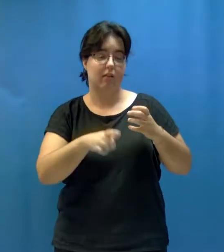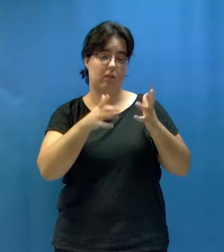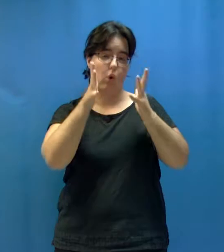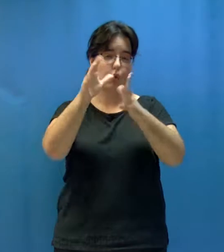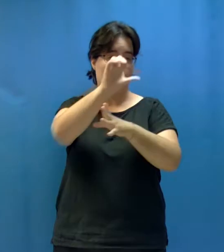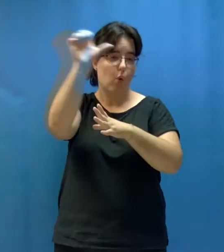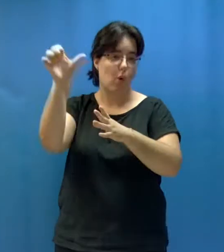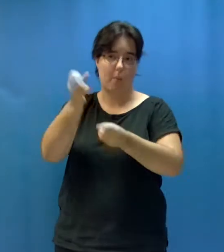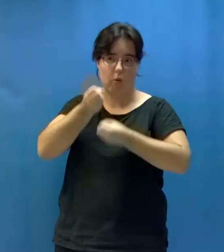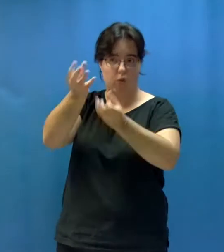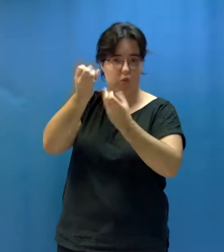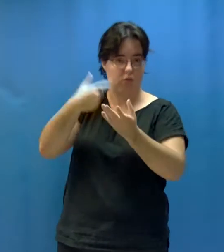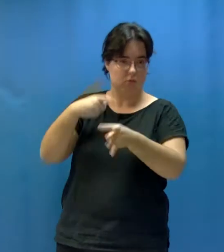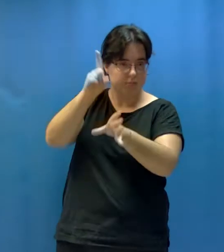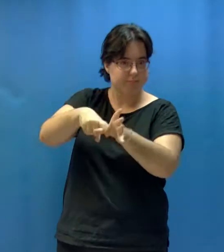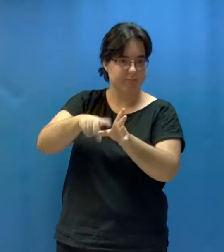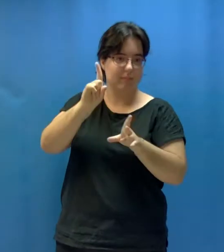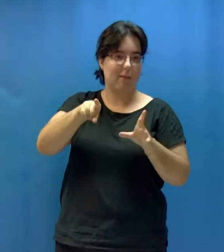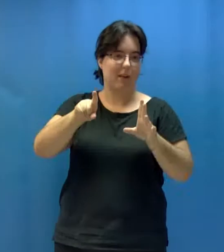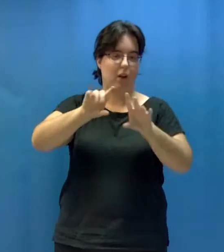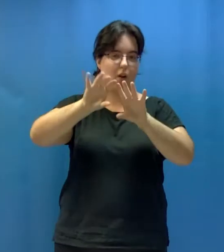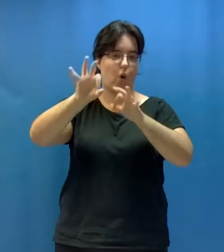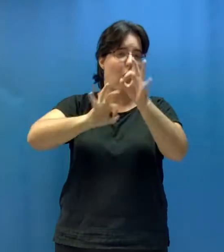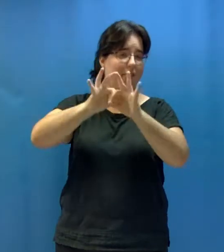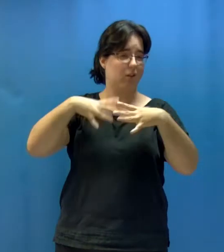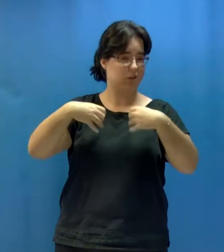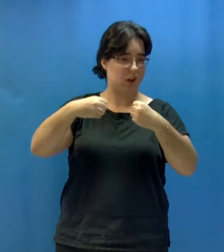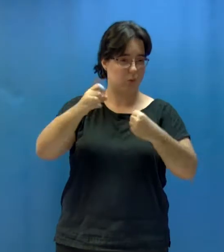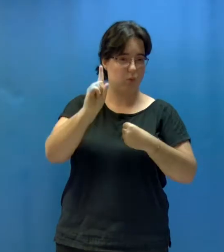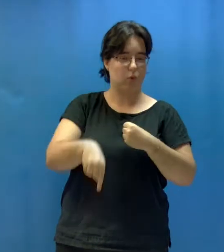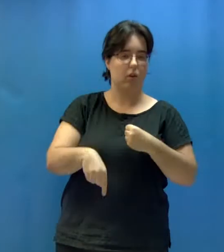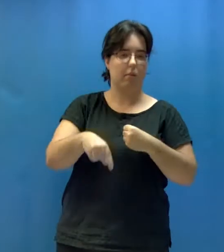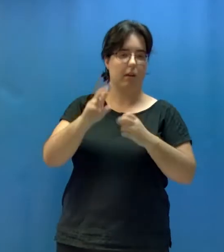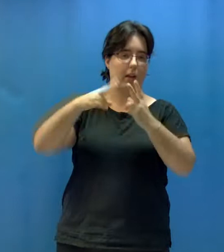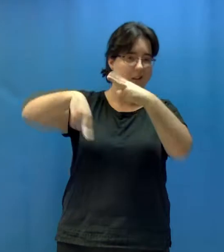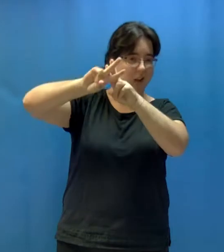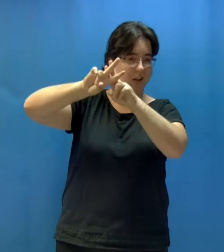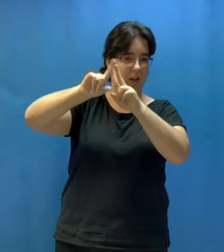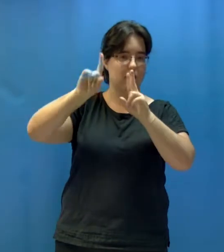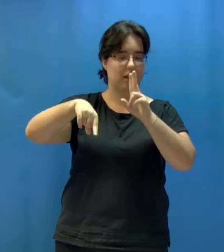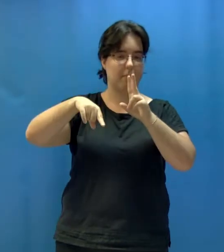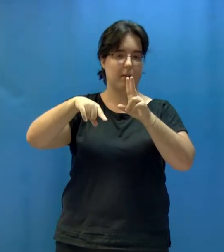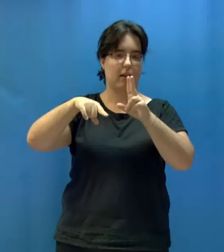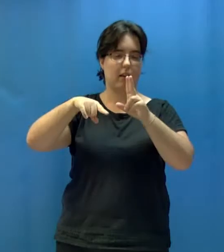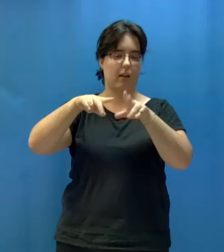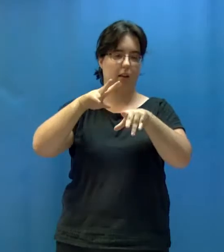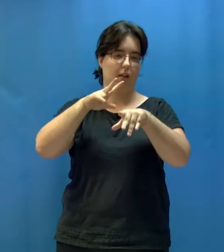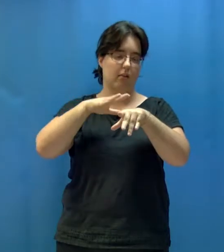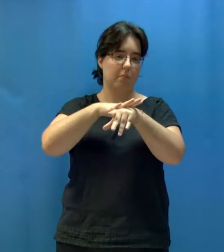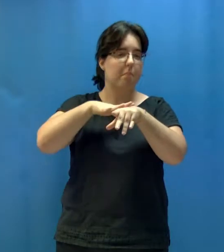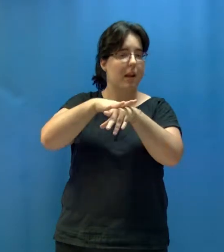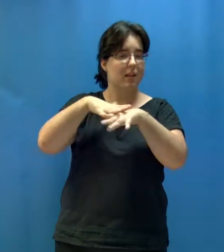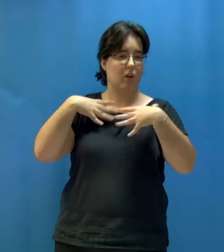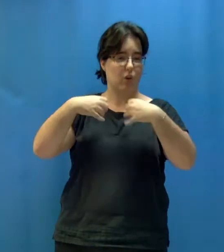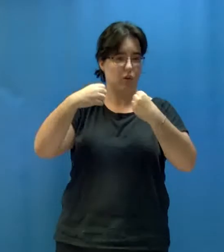y a los departamentos de Salud y Enseñanza del Consejo, a los ministros, la Generalitat, al Ministerio de Sanidad y de Educación y a los diferentes centros públicos y